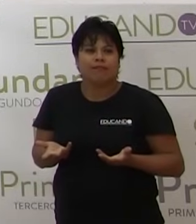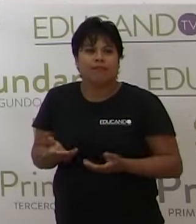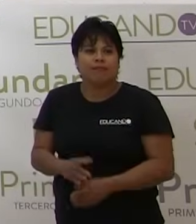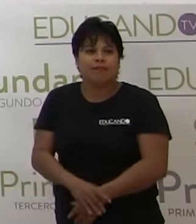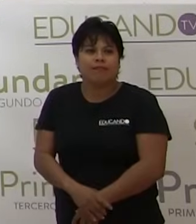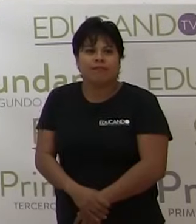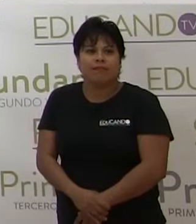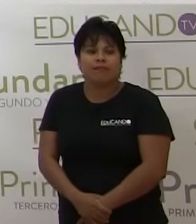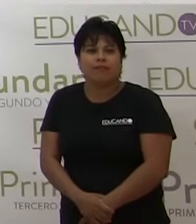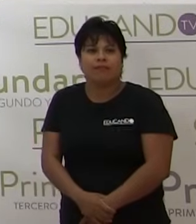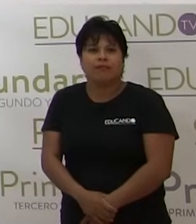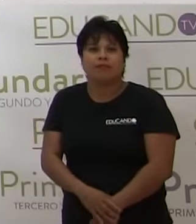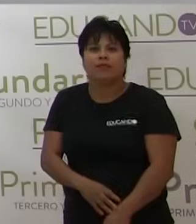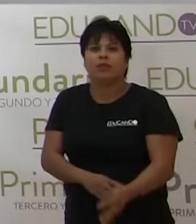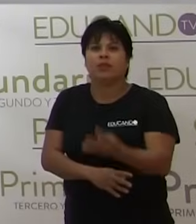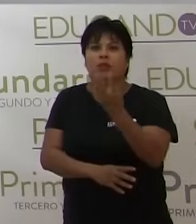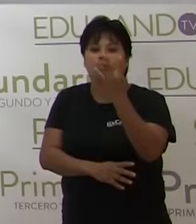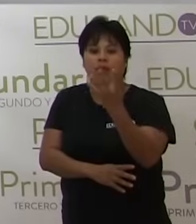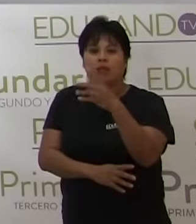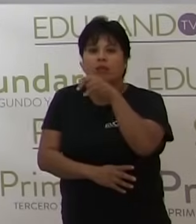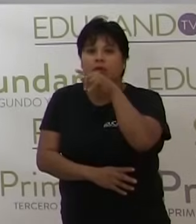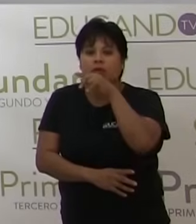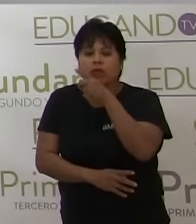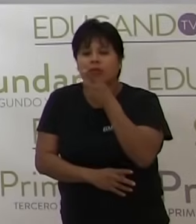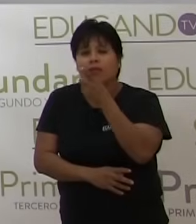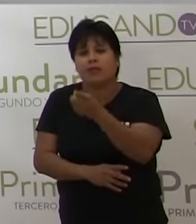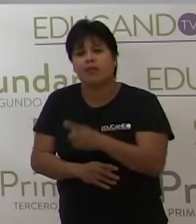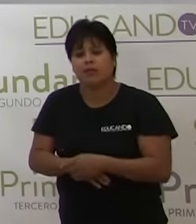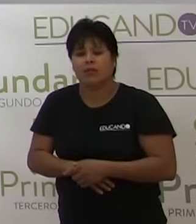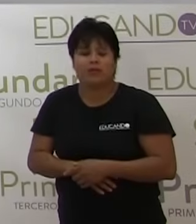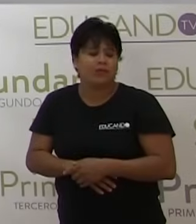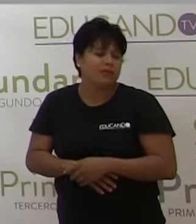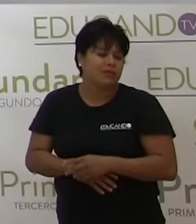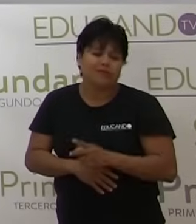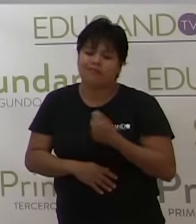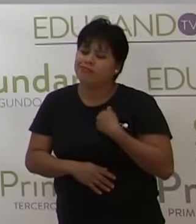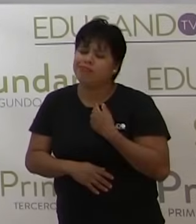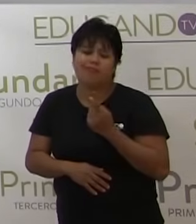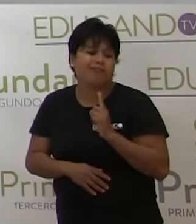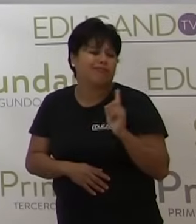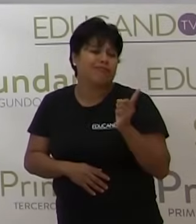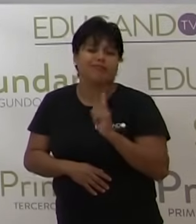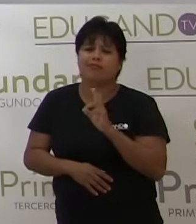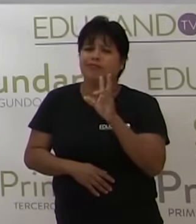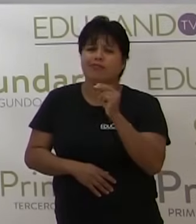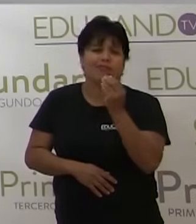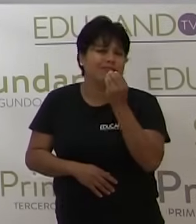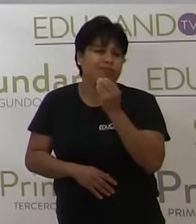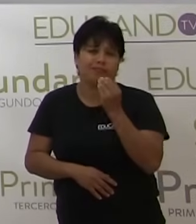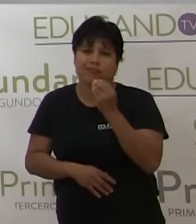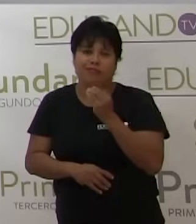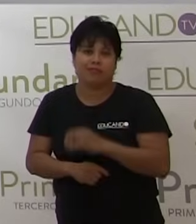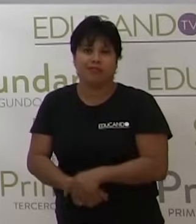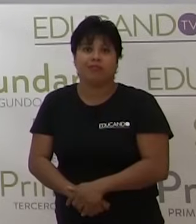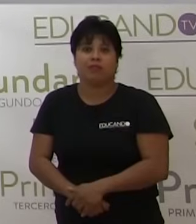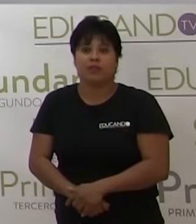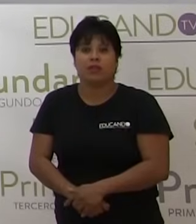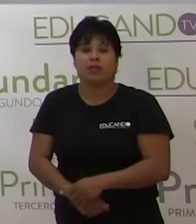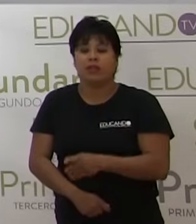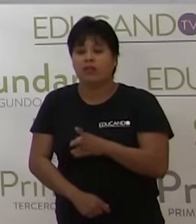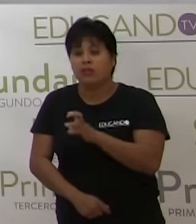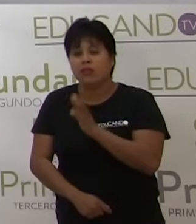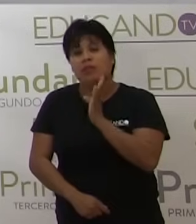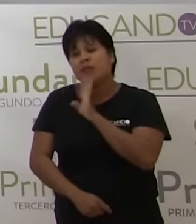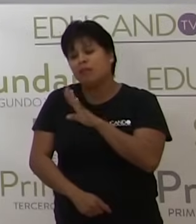comió cuatro pollitos dijeron no fui yo y pilu de tan